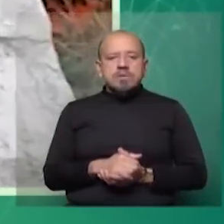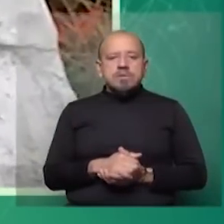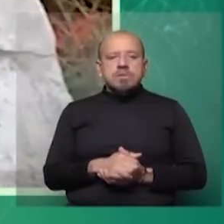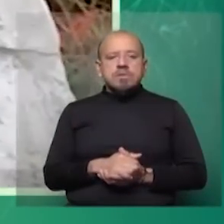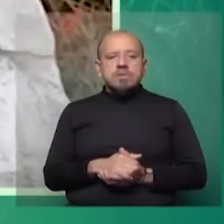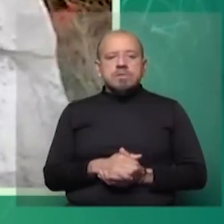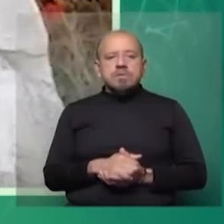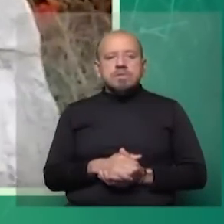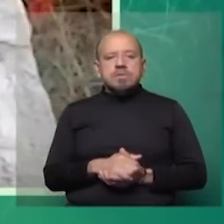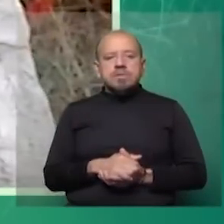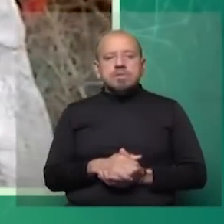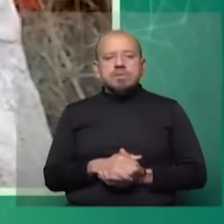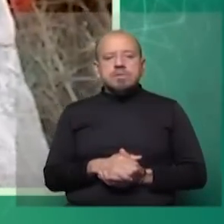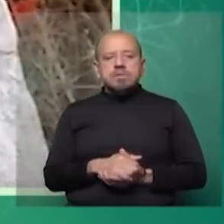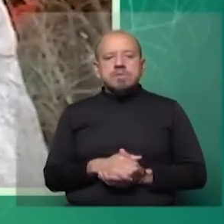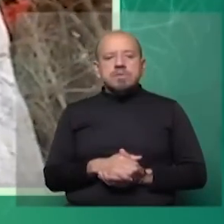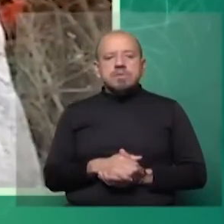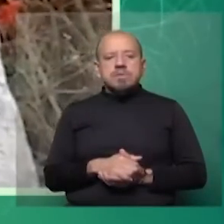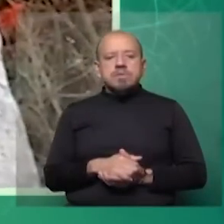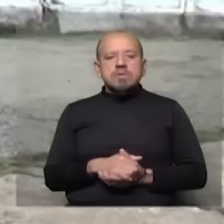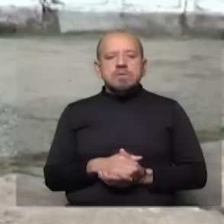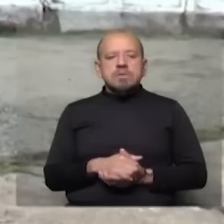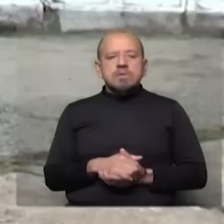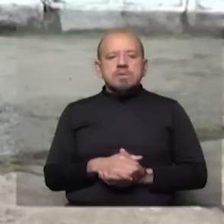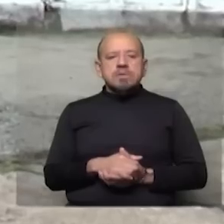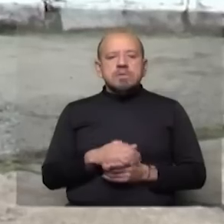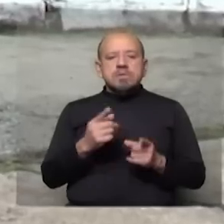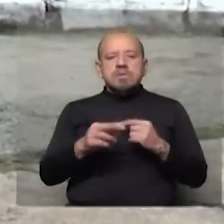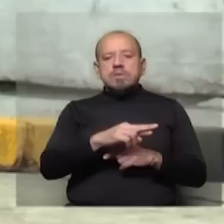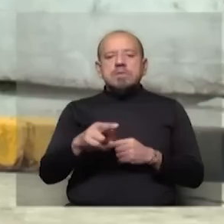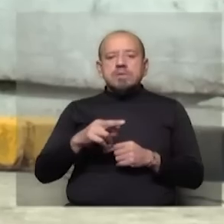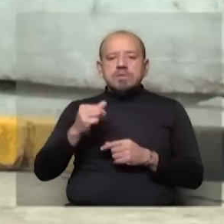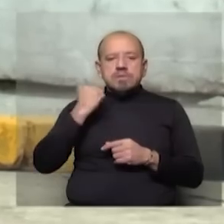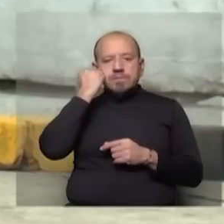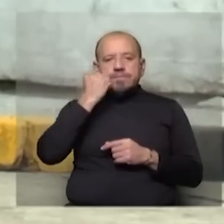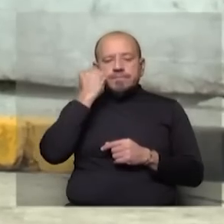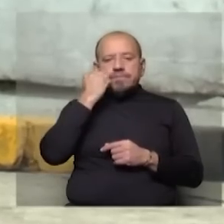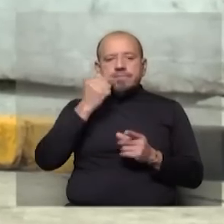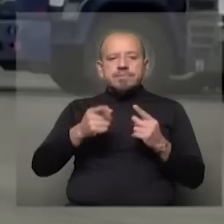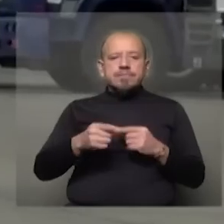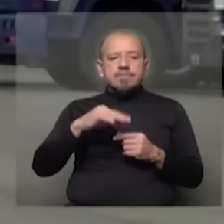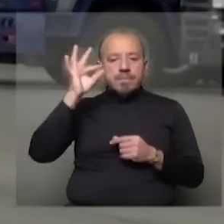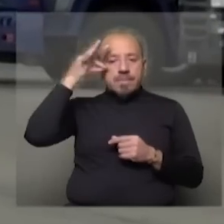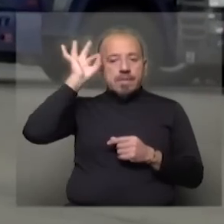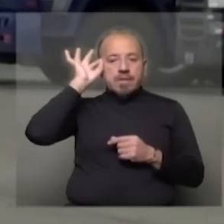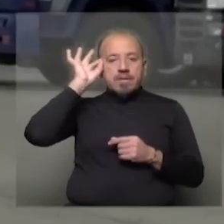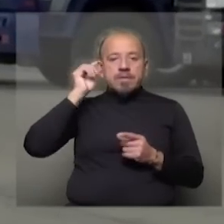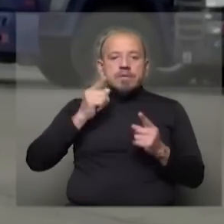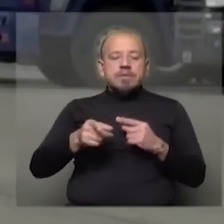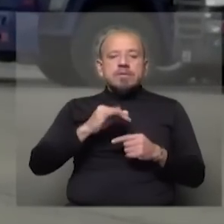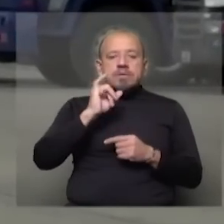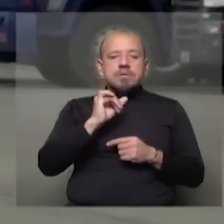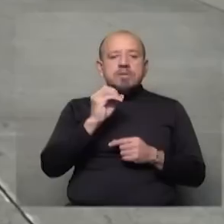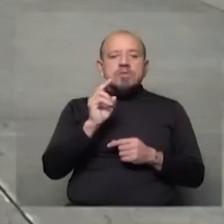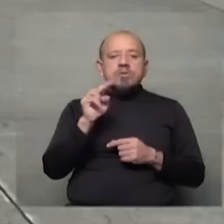una programa que este arrancaron los comerciantes de Río negro de frento y de jun y obviamente que bueno nosotros